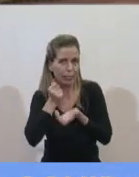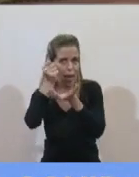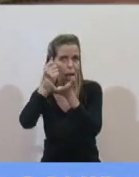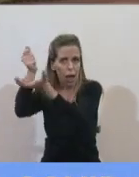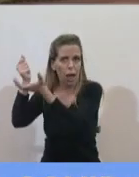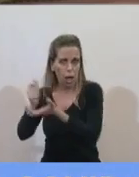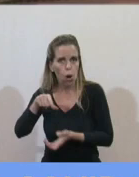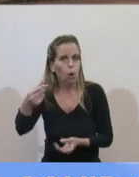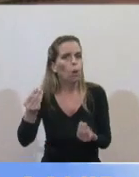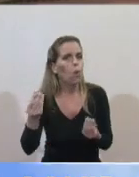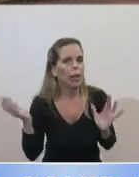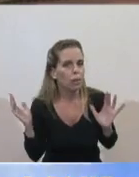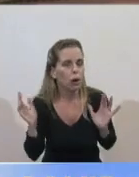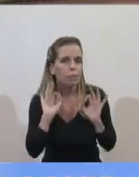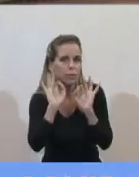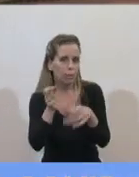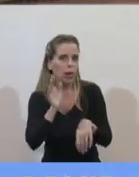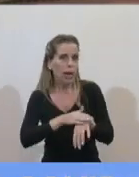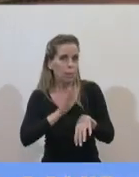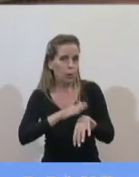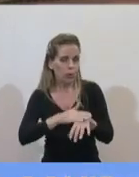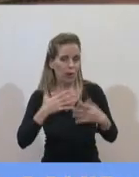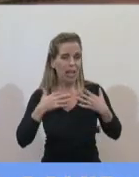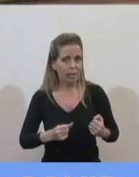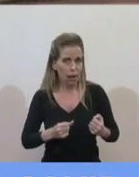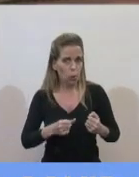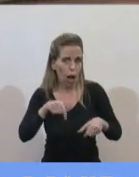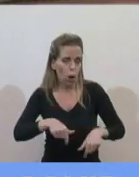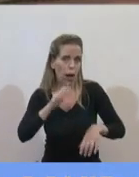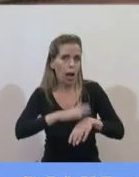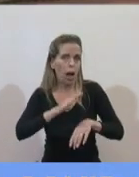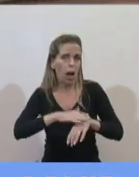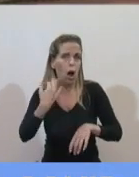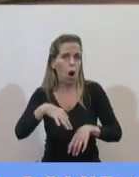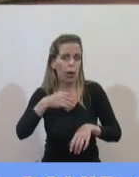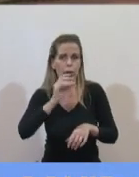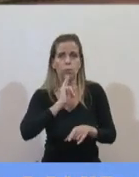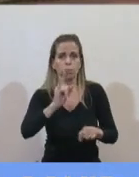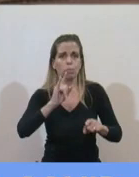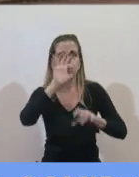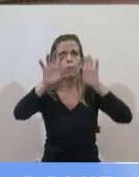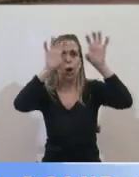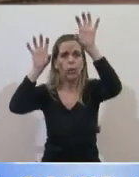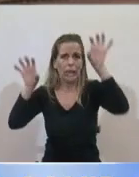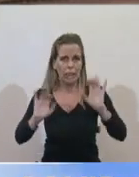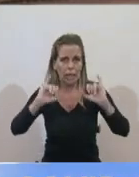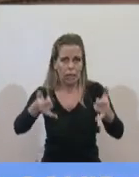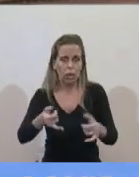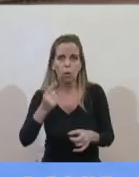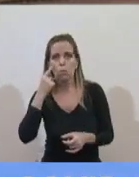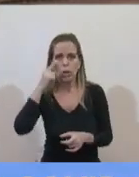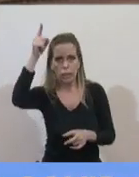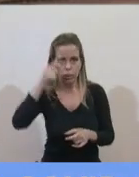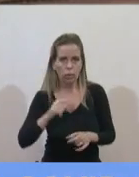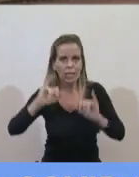la verdad es que la responsabilidad de la salud la hemos delegado en las provincias y en algunos casos en municipios pero son ellas las que tienen la